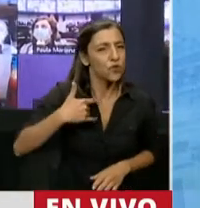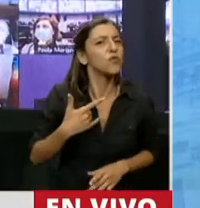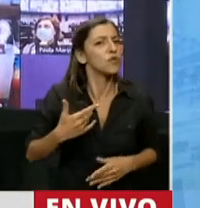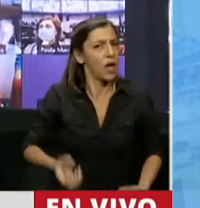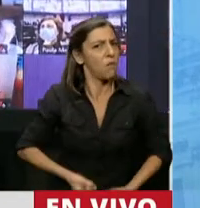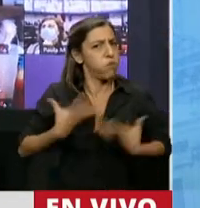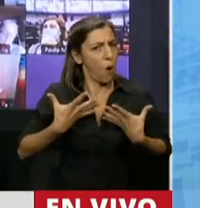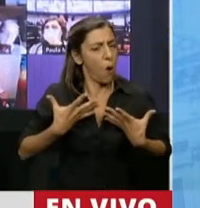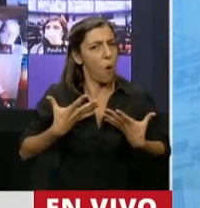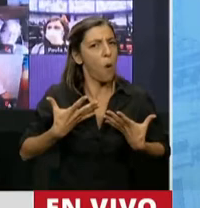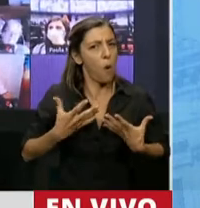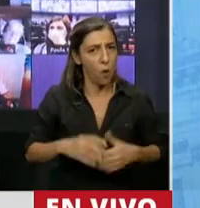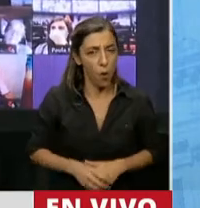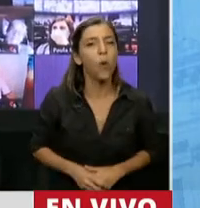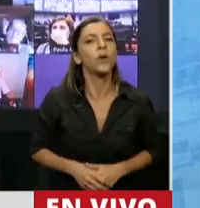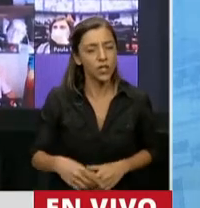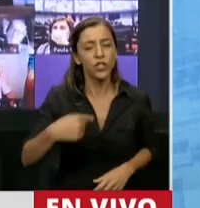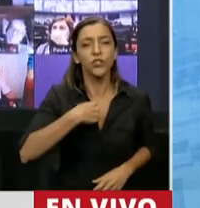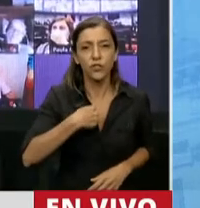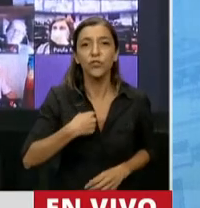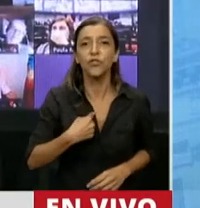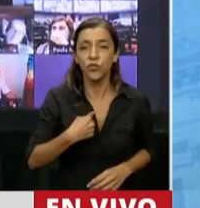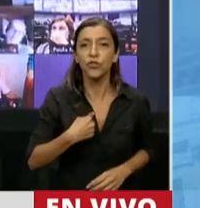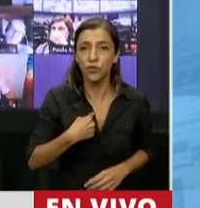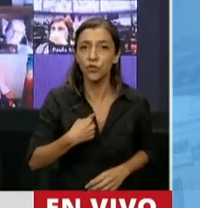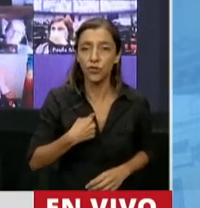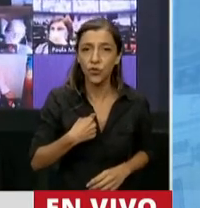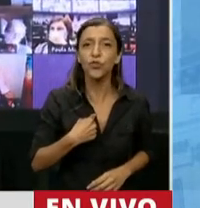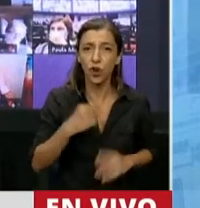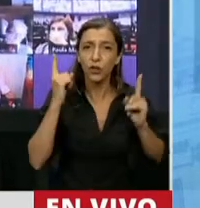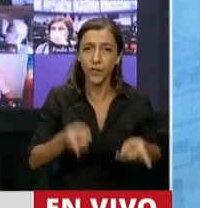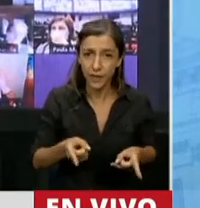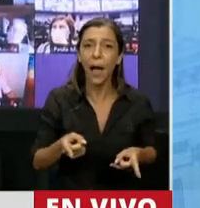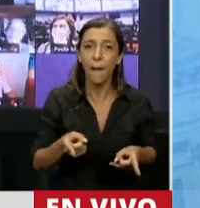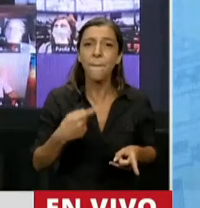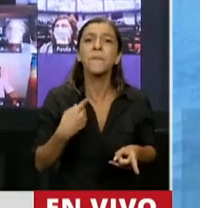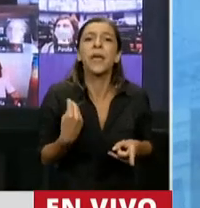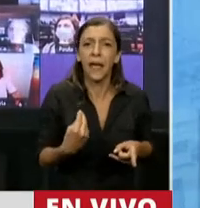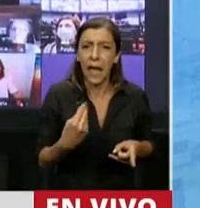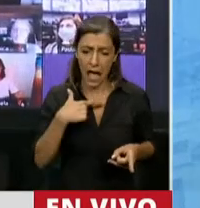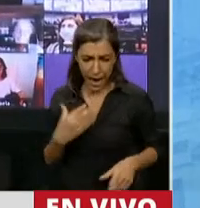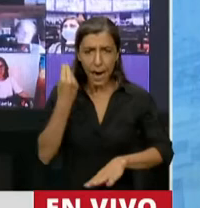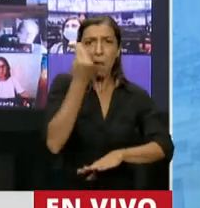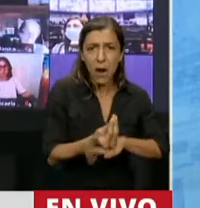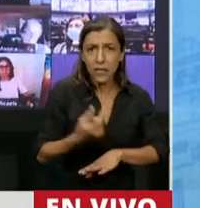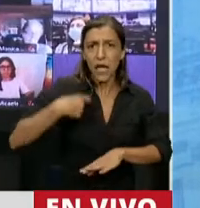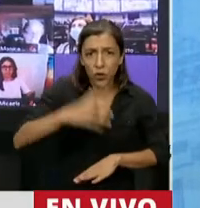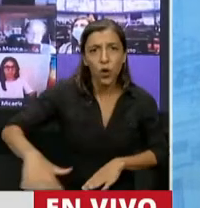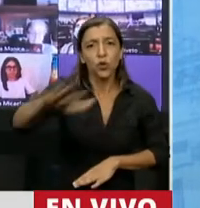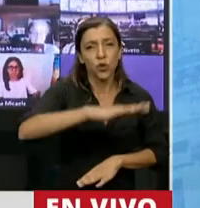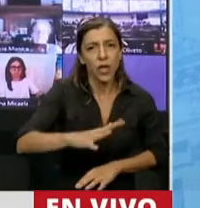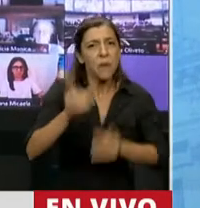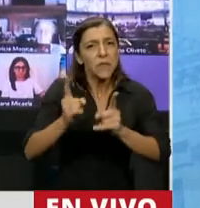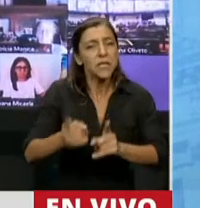tema y yo soy uno de los casos que el pueblo argentino eligió para estar en esta banca representando esto y muchos otros